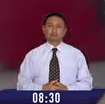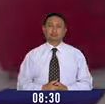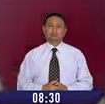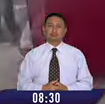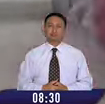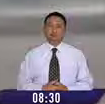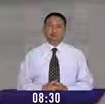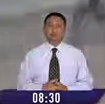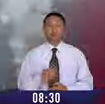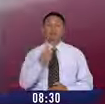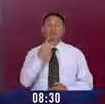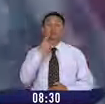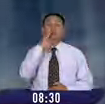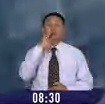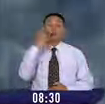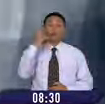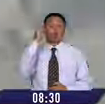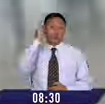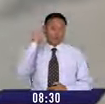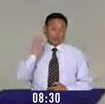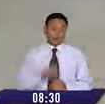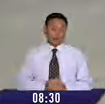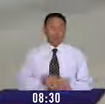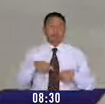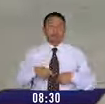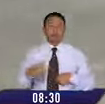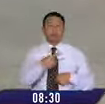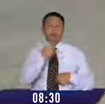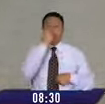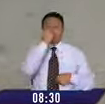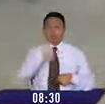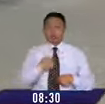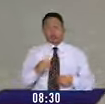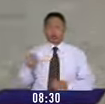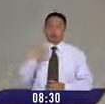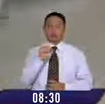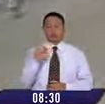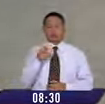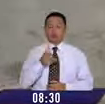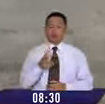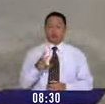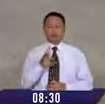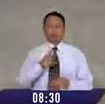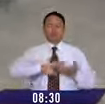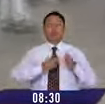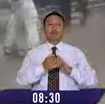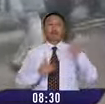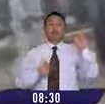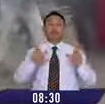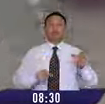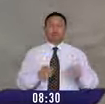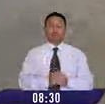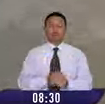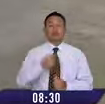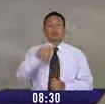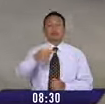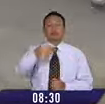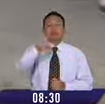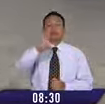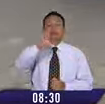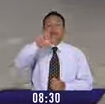A los dos hombres y una mujer los atraparon cuando circulaban en este vehículo rojo. Los comuneros de Huangopolo los acusaban de